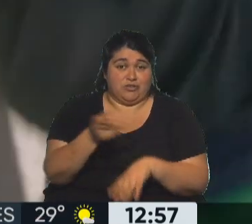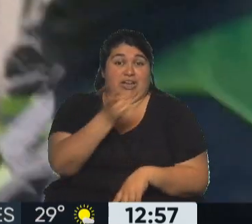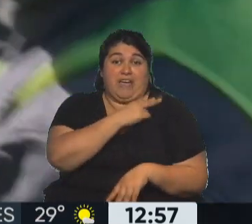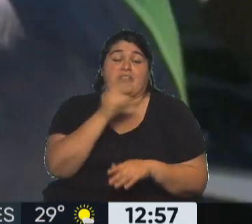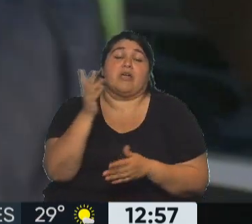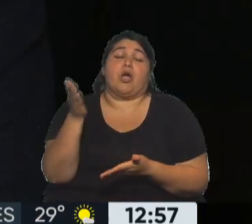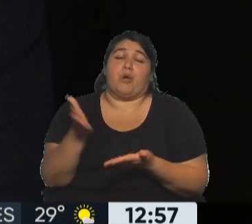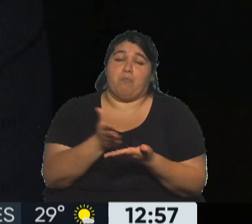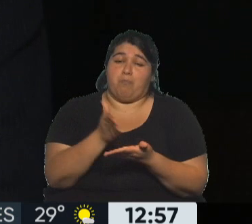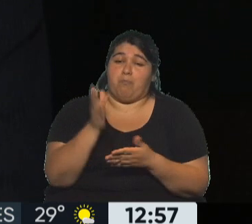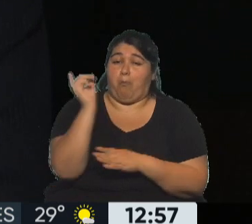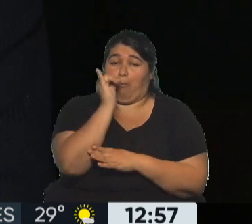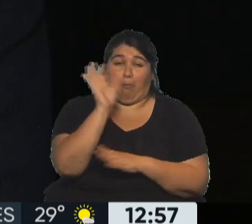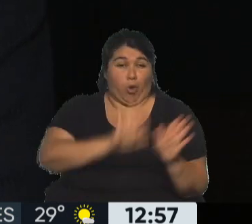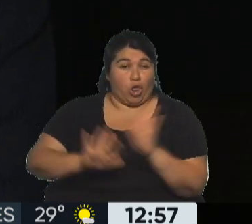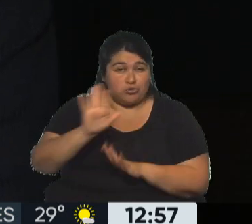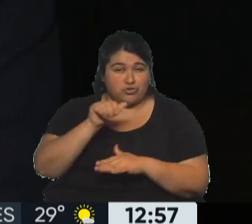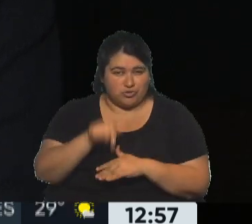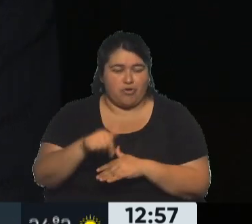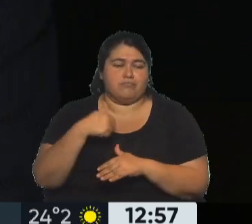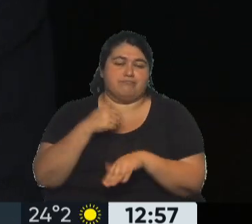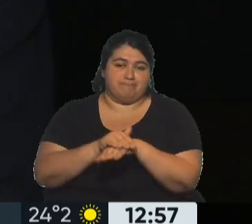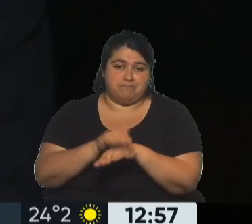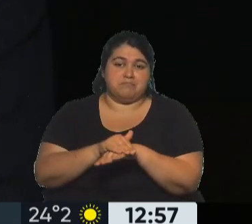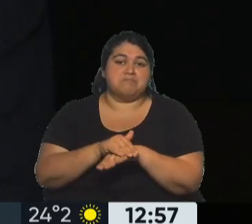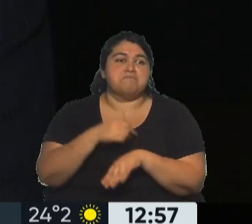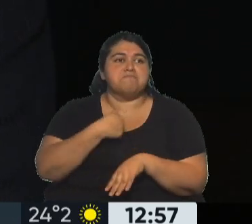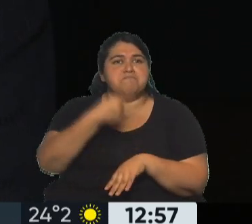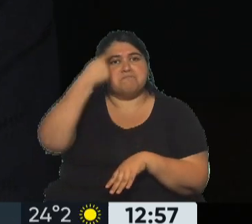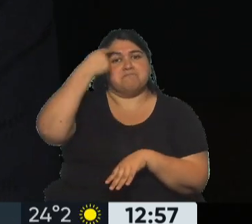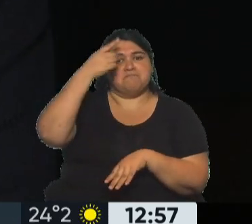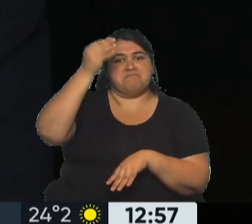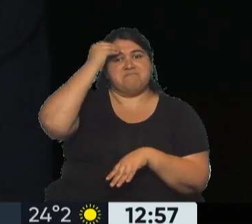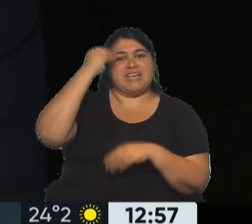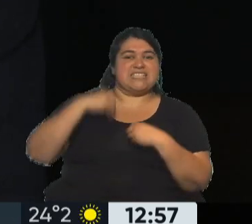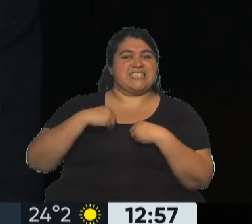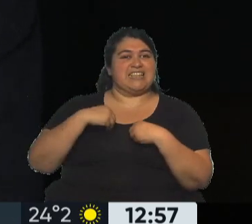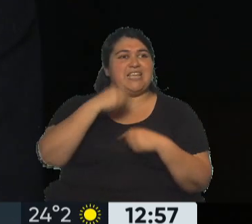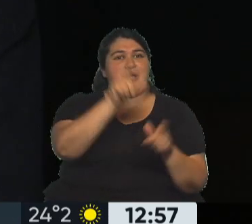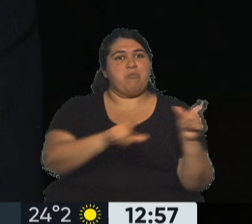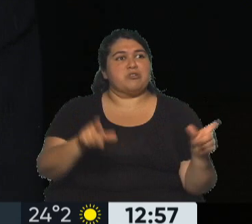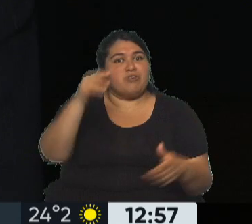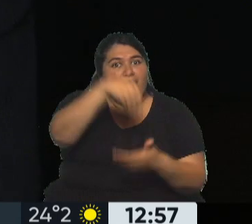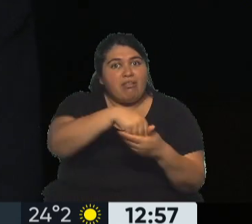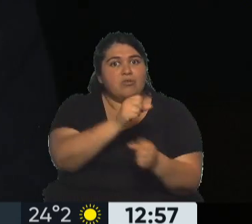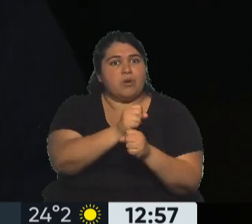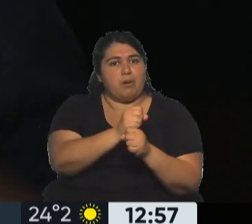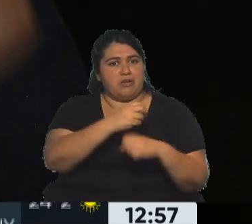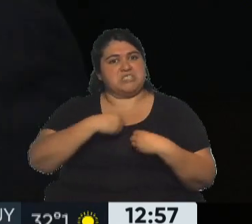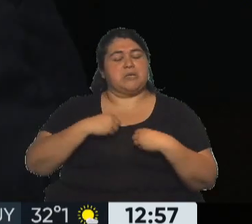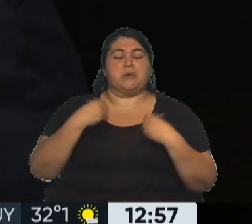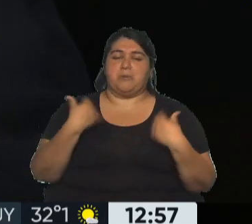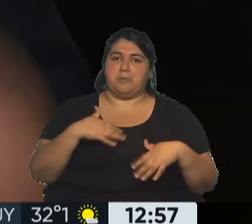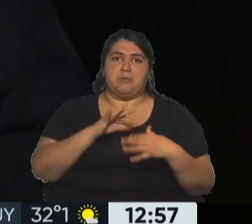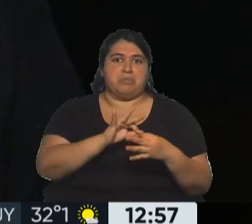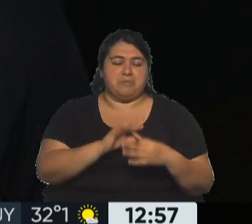producción. Y lo que me quedó, básicamente me sentí muy identificado con la gente que trabajaba ahí. En un